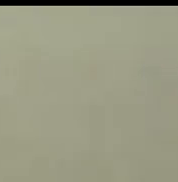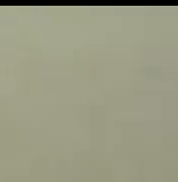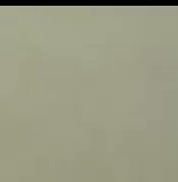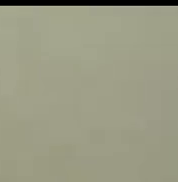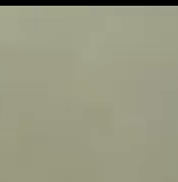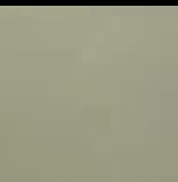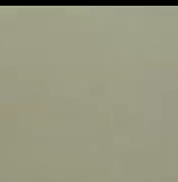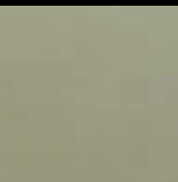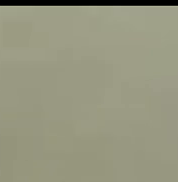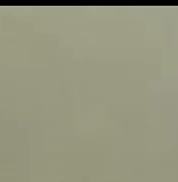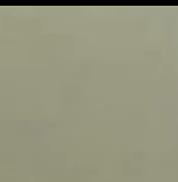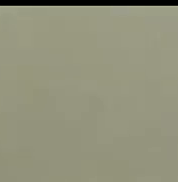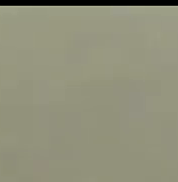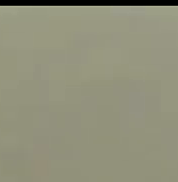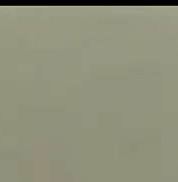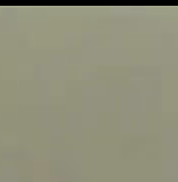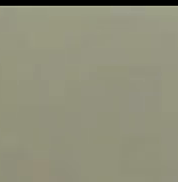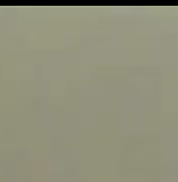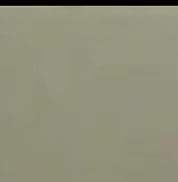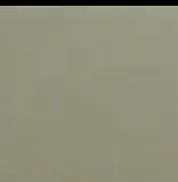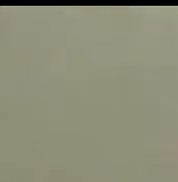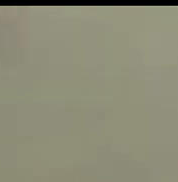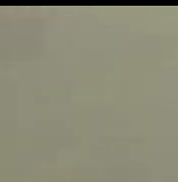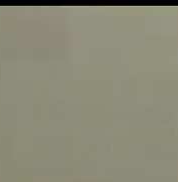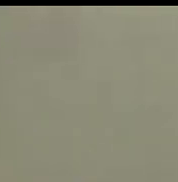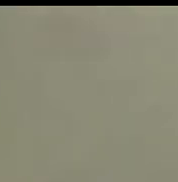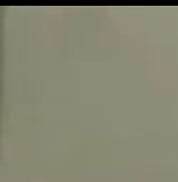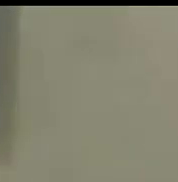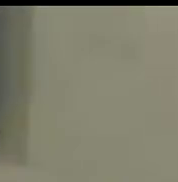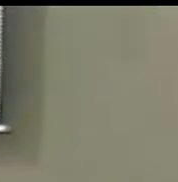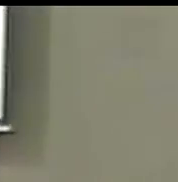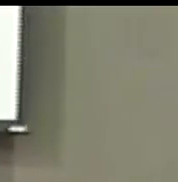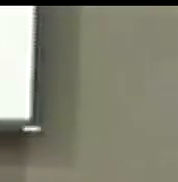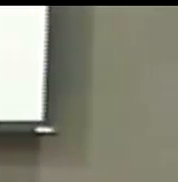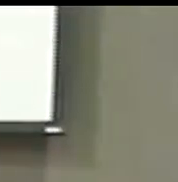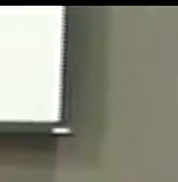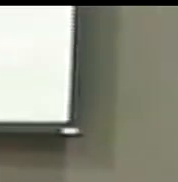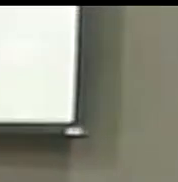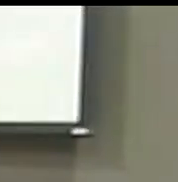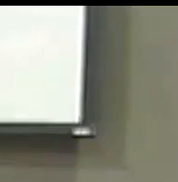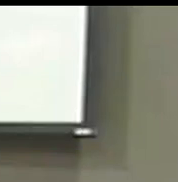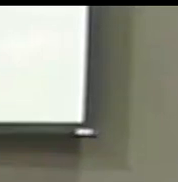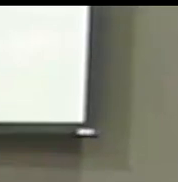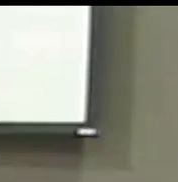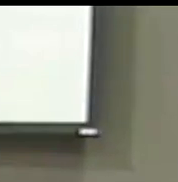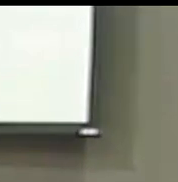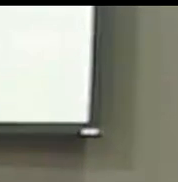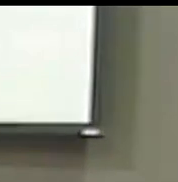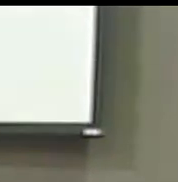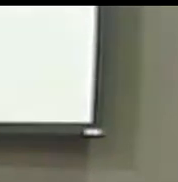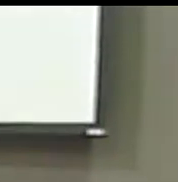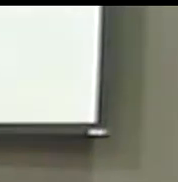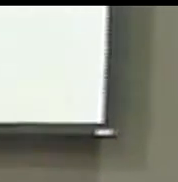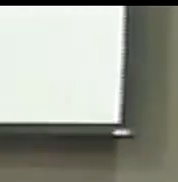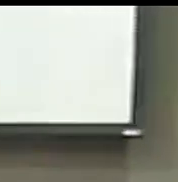gracias a todos por la invitación y por la oportunidad de estar el día de ahora aquí Compartiendo con ustedes en este